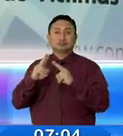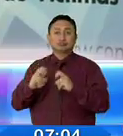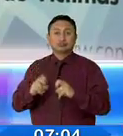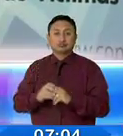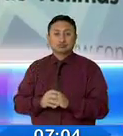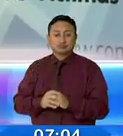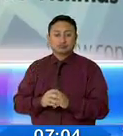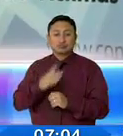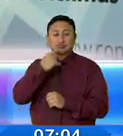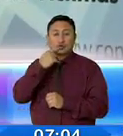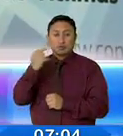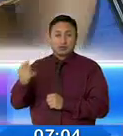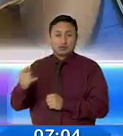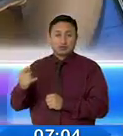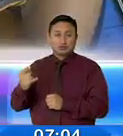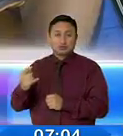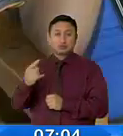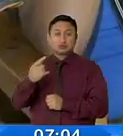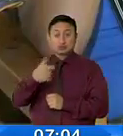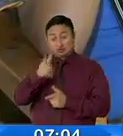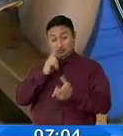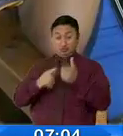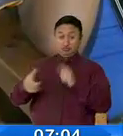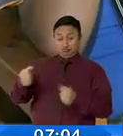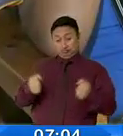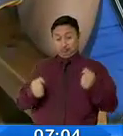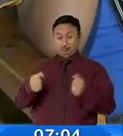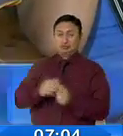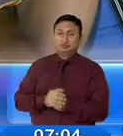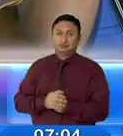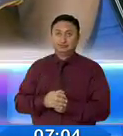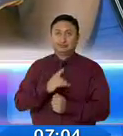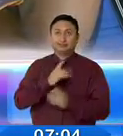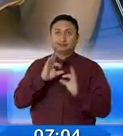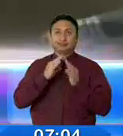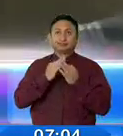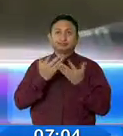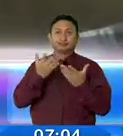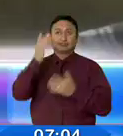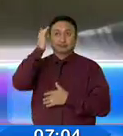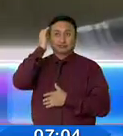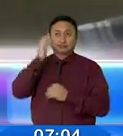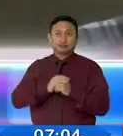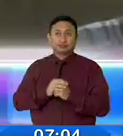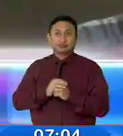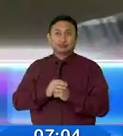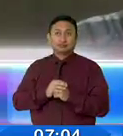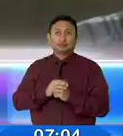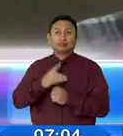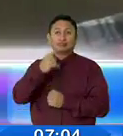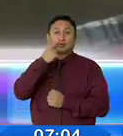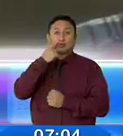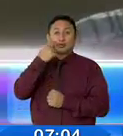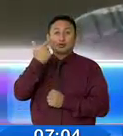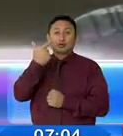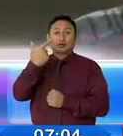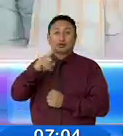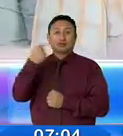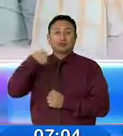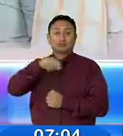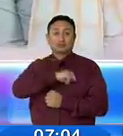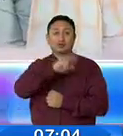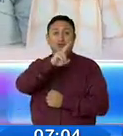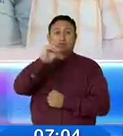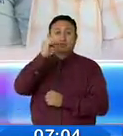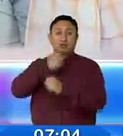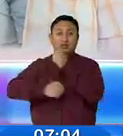había estado en estado etílico. El dolor de su familia es evidente. Su padre tuvo que regresar después de 20 años desde España y